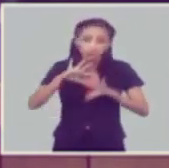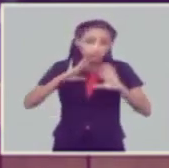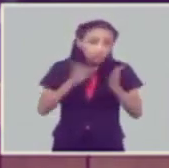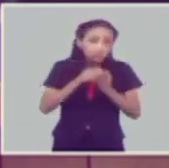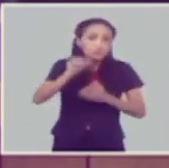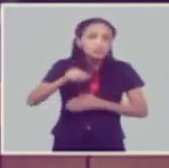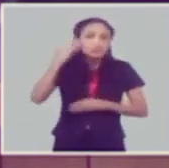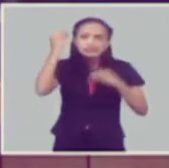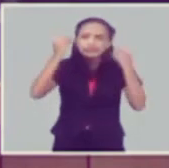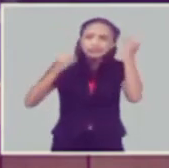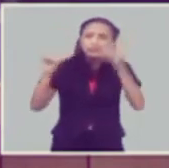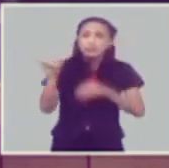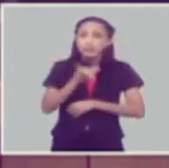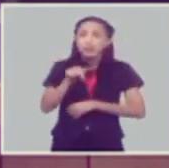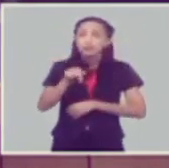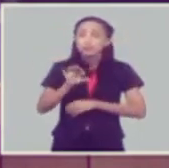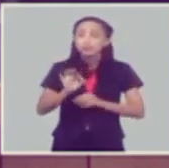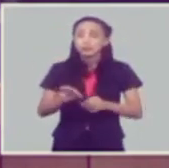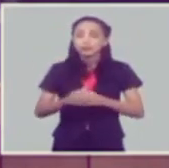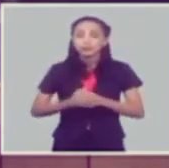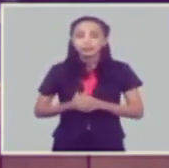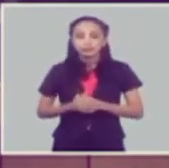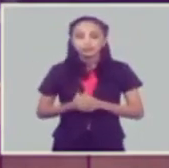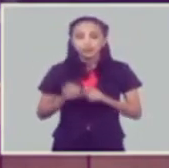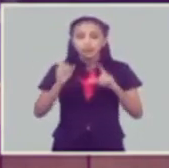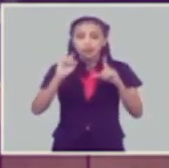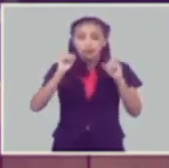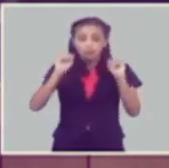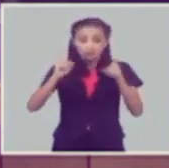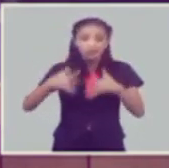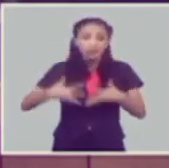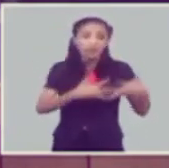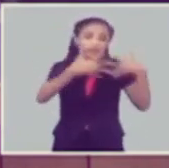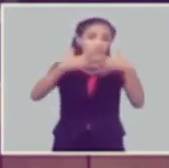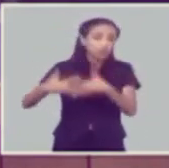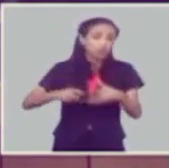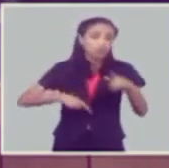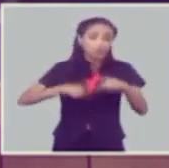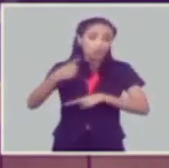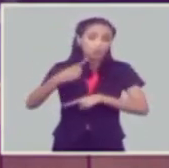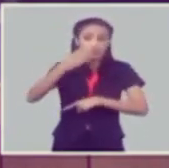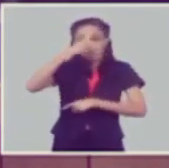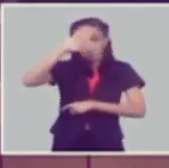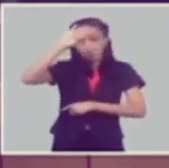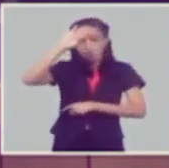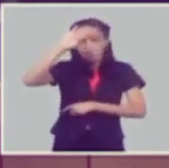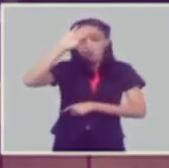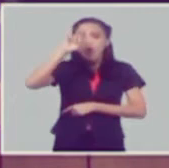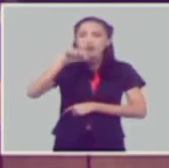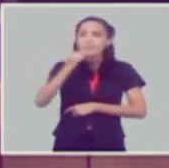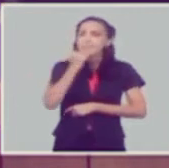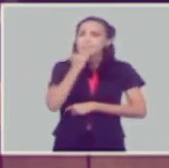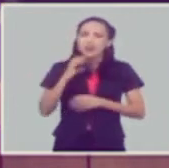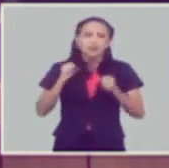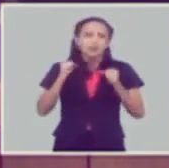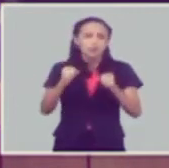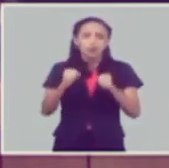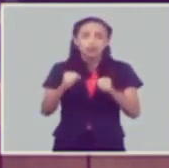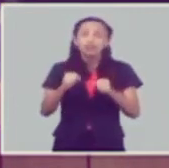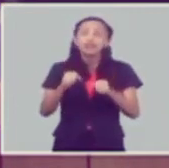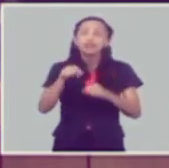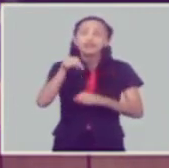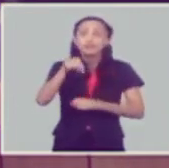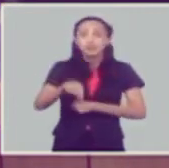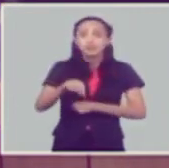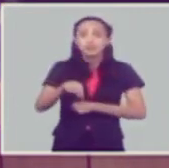exterior, marcadamente agresiva y unilateral de los Estados Unidos en años recientes, ha agravado las amenazas a la paz,